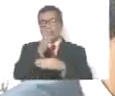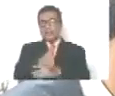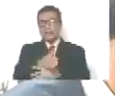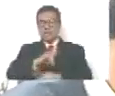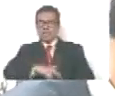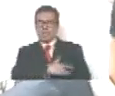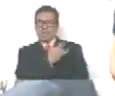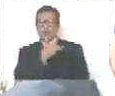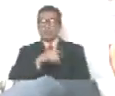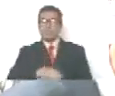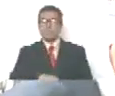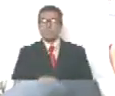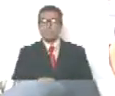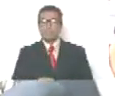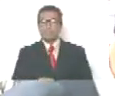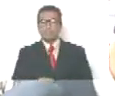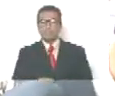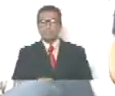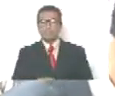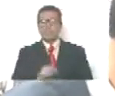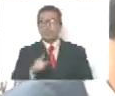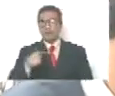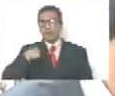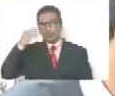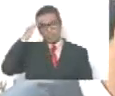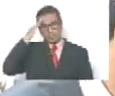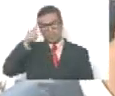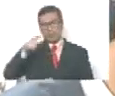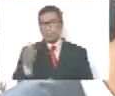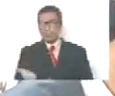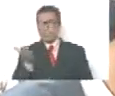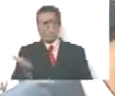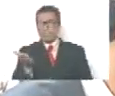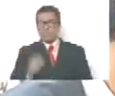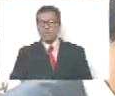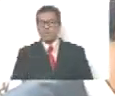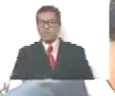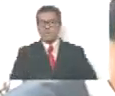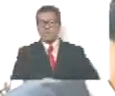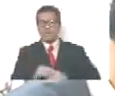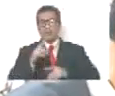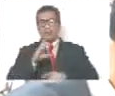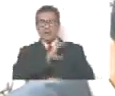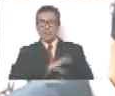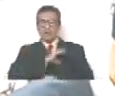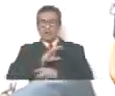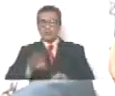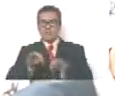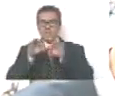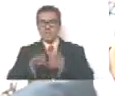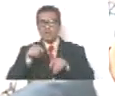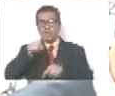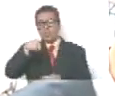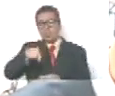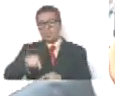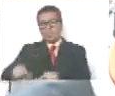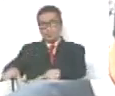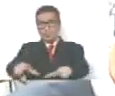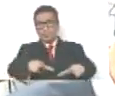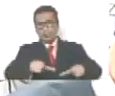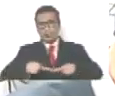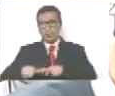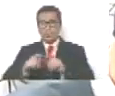universidad. Por eso yo creo que es bien importante y estamos trabajando desde la comisión especial que este mismo espacio designó